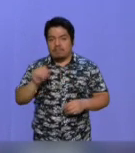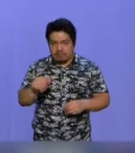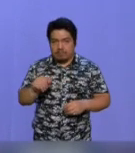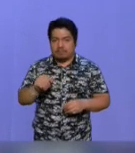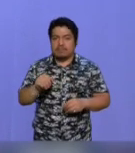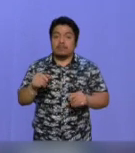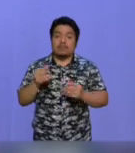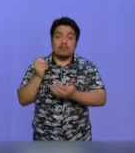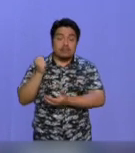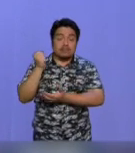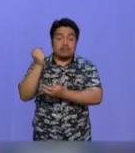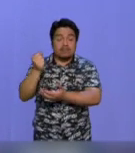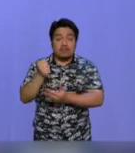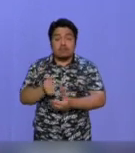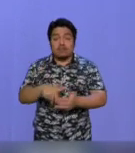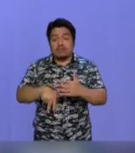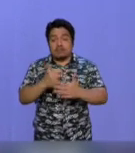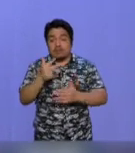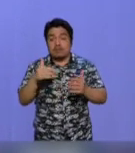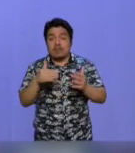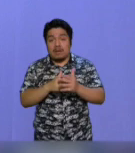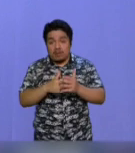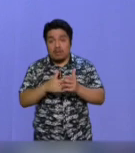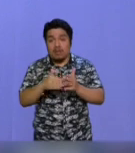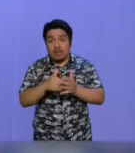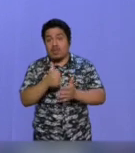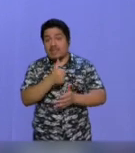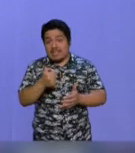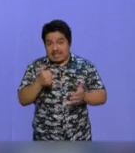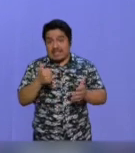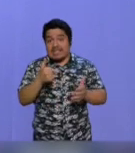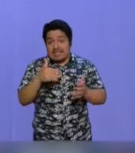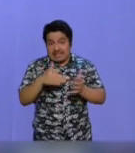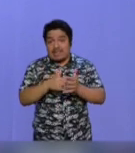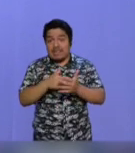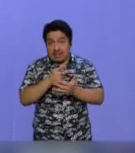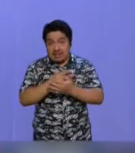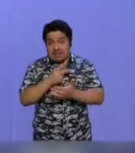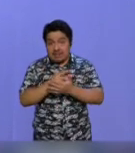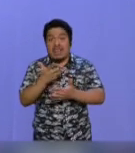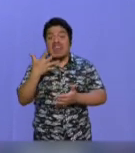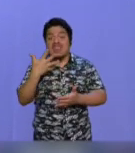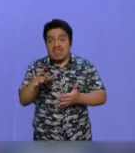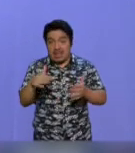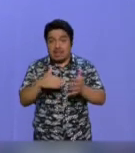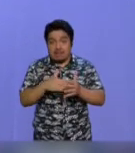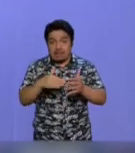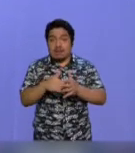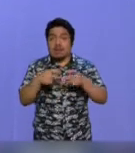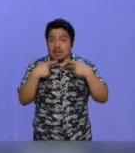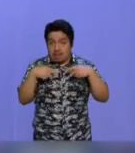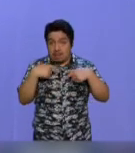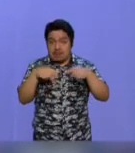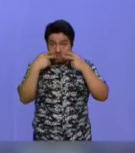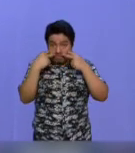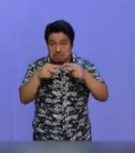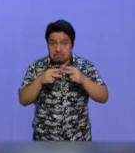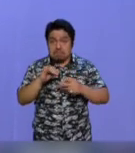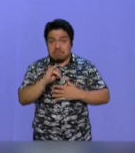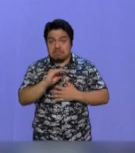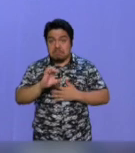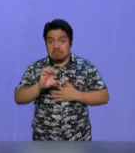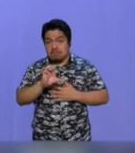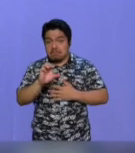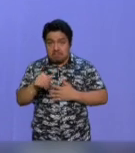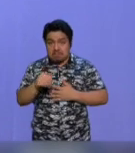que tuvieron una inversión de 13.6 millones de pesos. El resultado, 10 millones de personas lo siguieron, lo que para el Instituto demostró